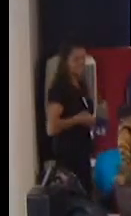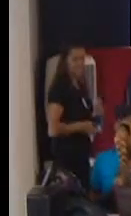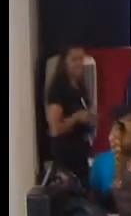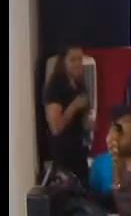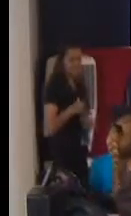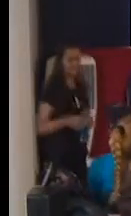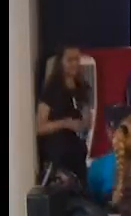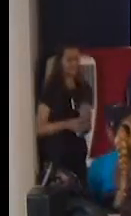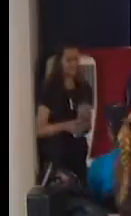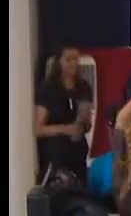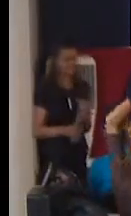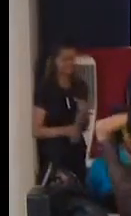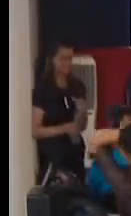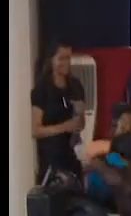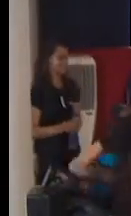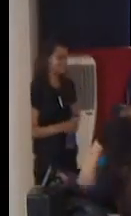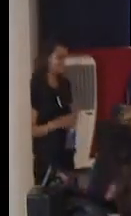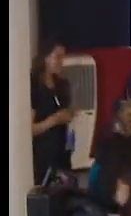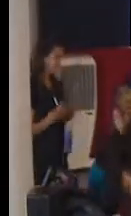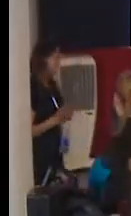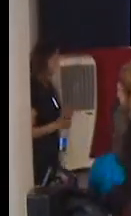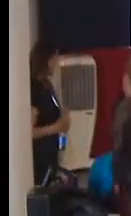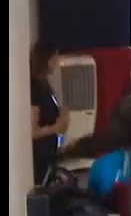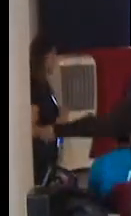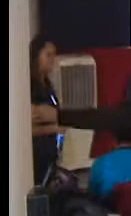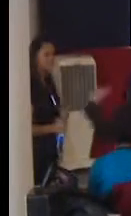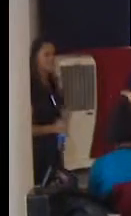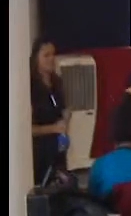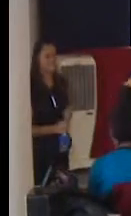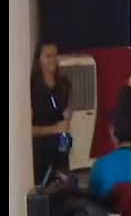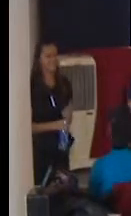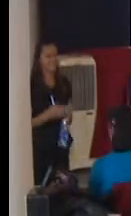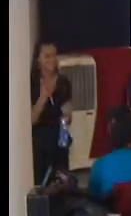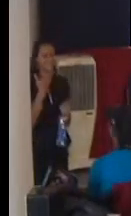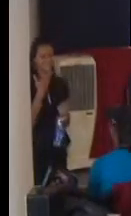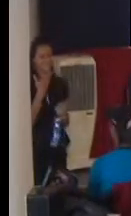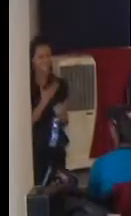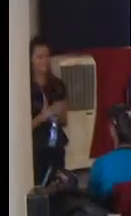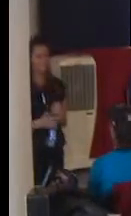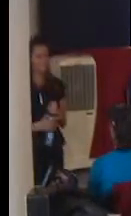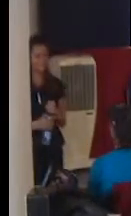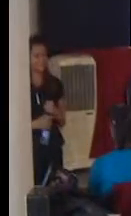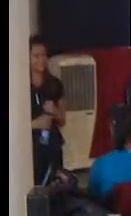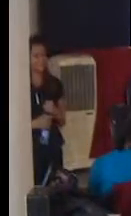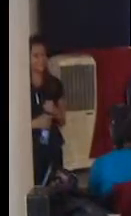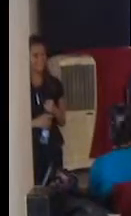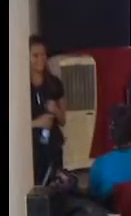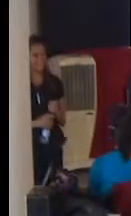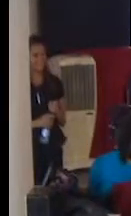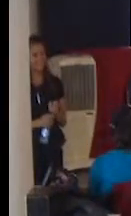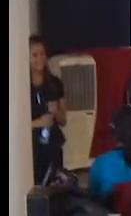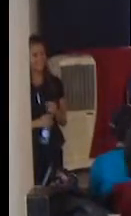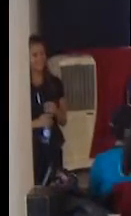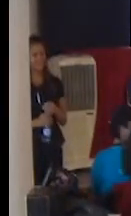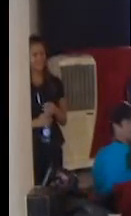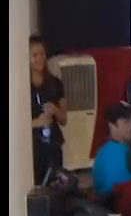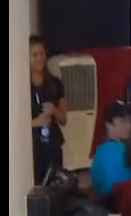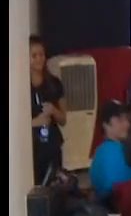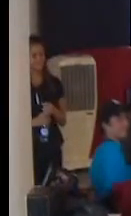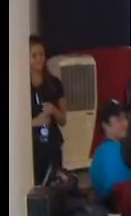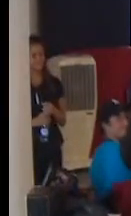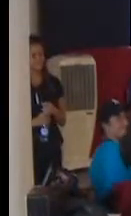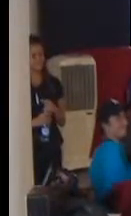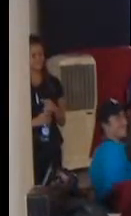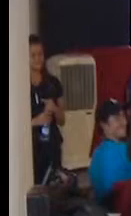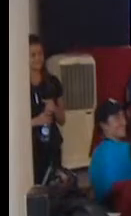este compañero aquí de San Jacinto Bolívar, que somos desplazados con discapacidad, somos fundaciones de mujeres discapacitados desplazados de Colombia. Aquí en